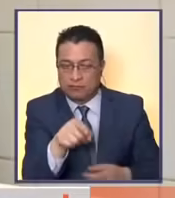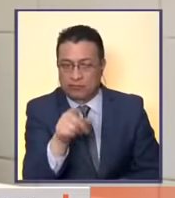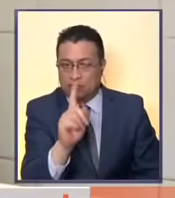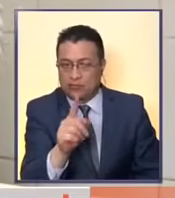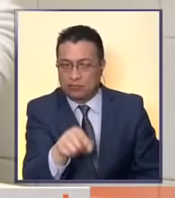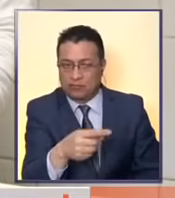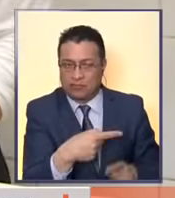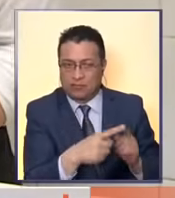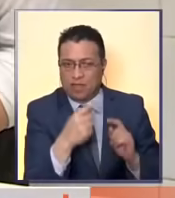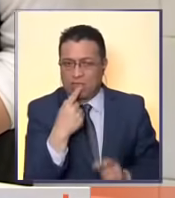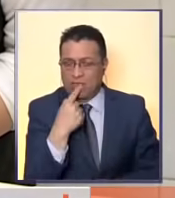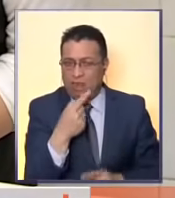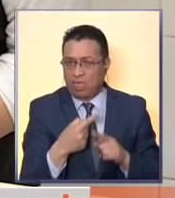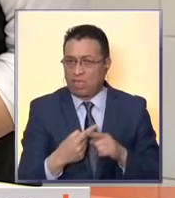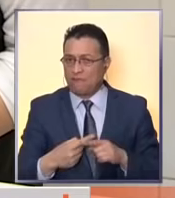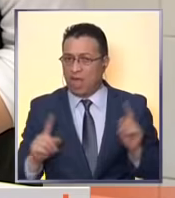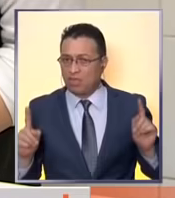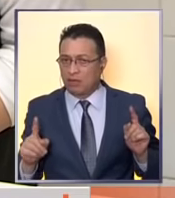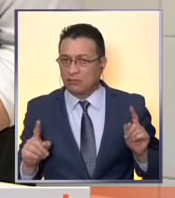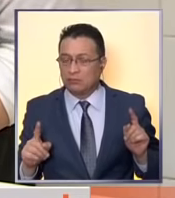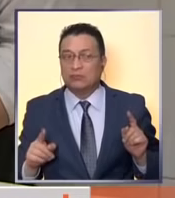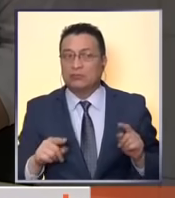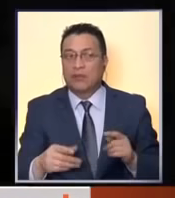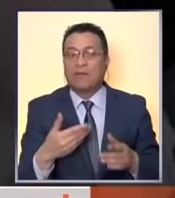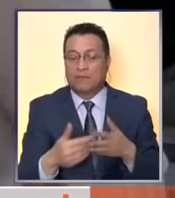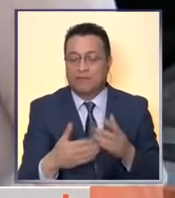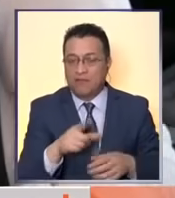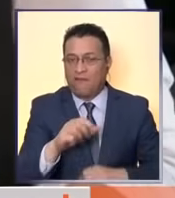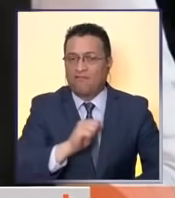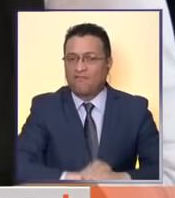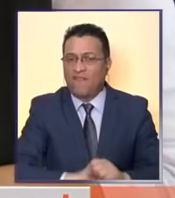Le dijo, son de hecha de fábrica.